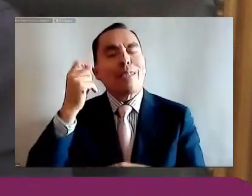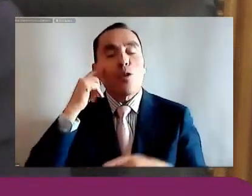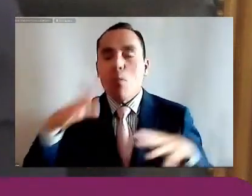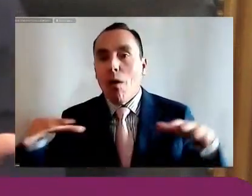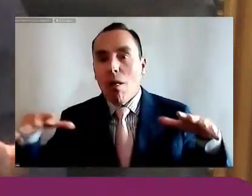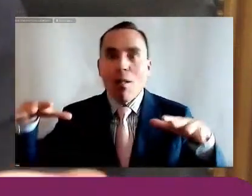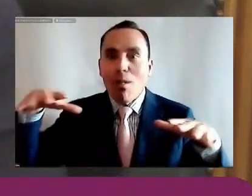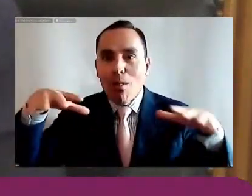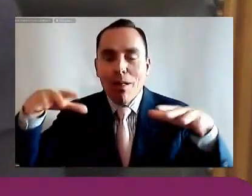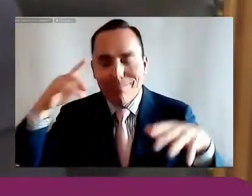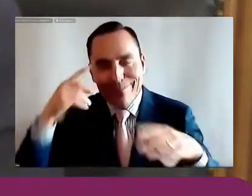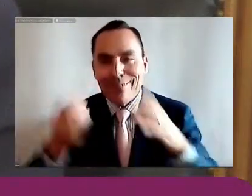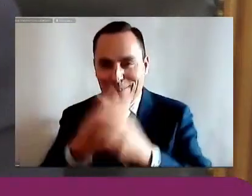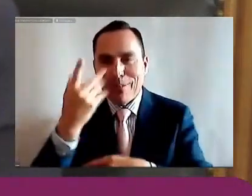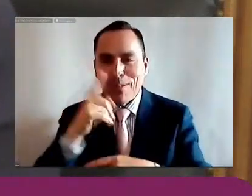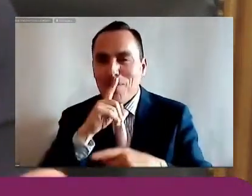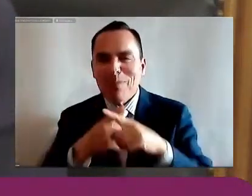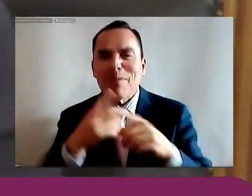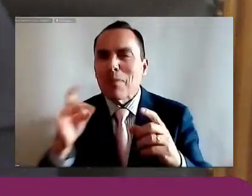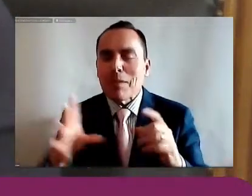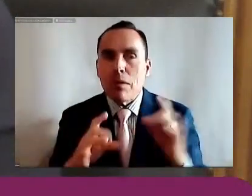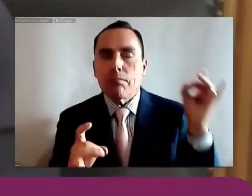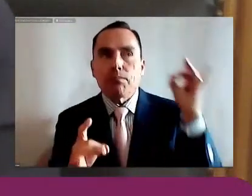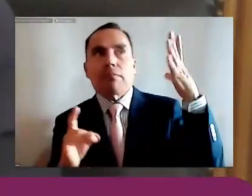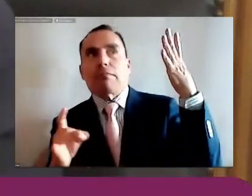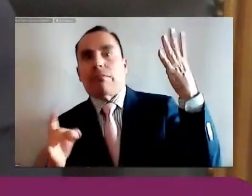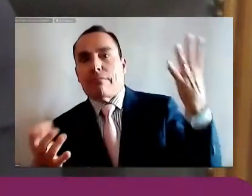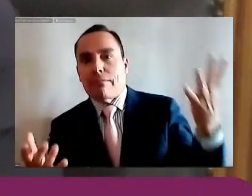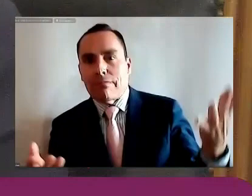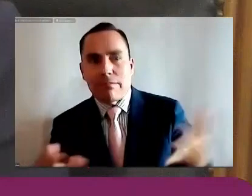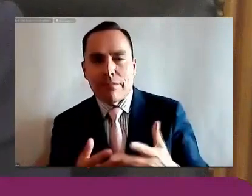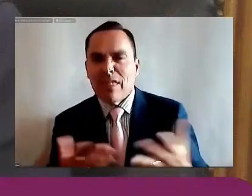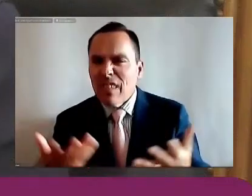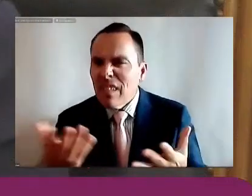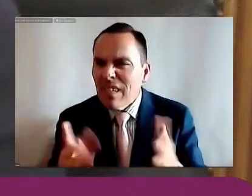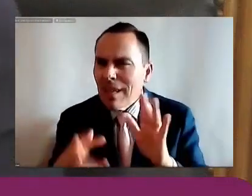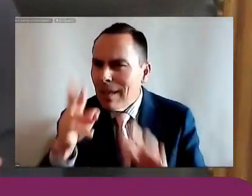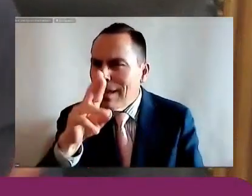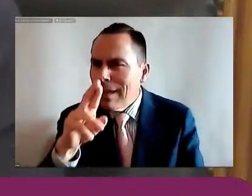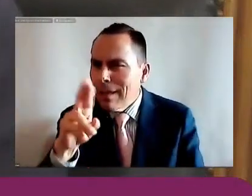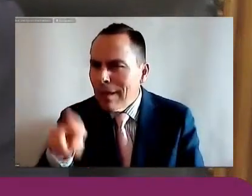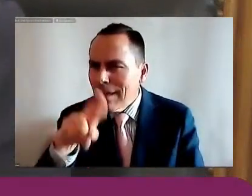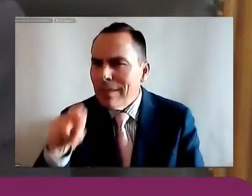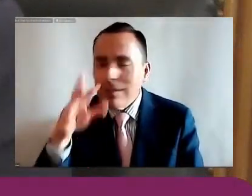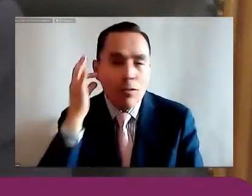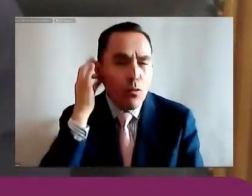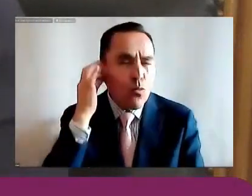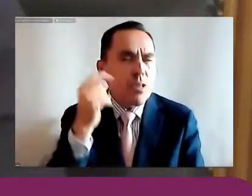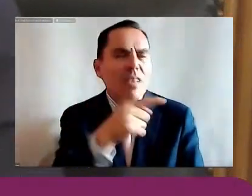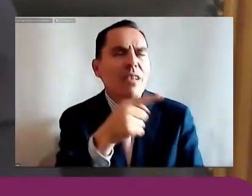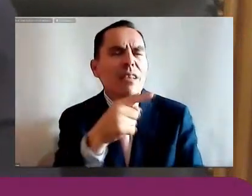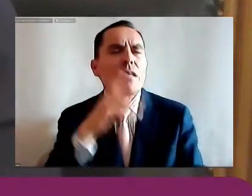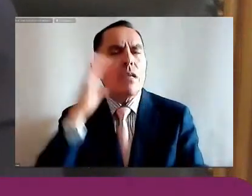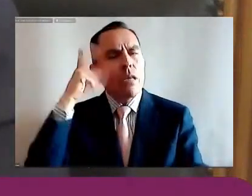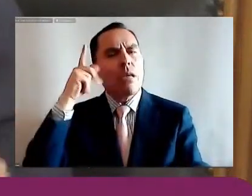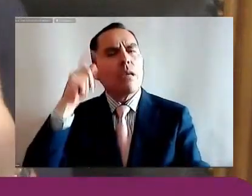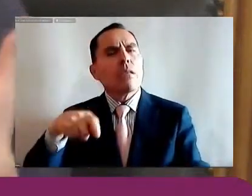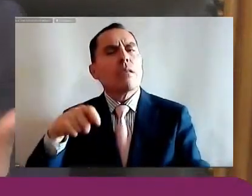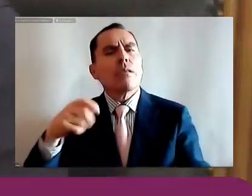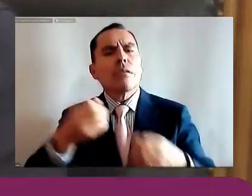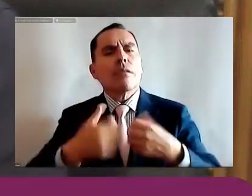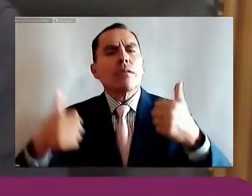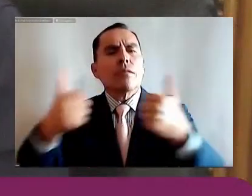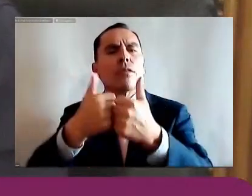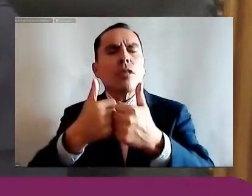mujeres. ¿Qué aportó usted a esta comunidad? La pregunta, obviamente, ¿qué van a hacer los tribunales? ¿Qué aportó? ¿Dónde están